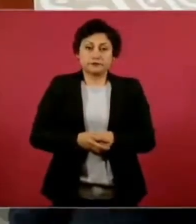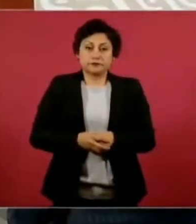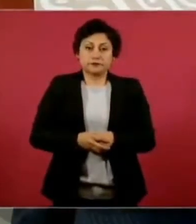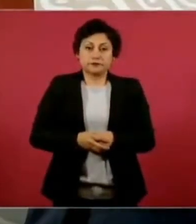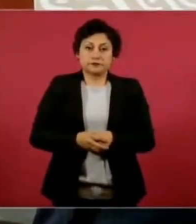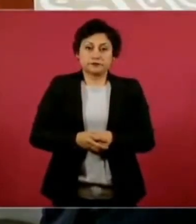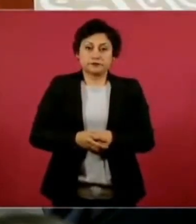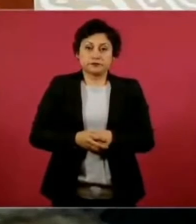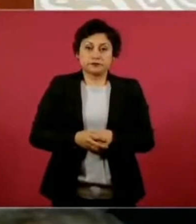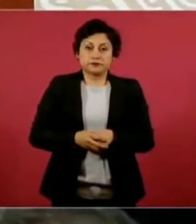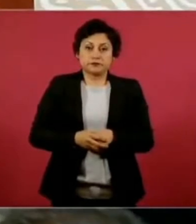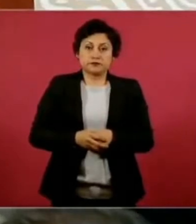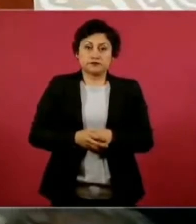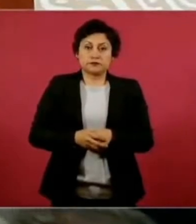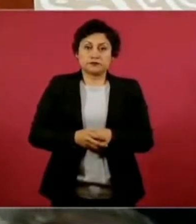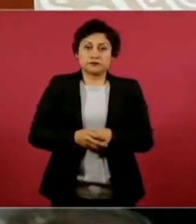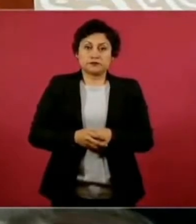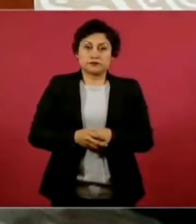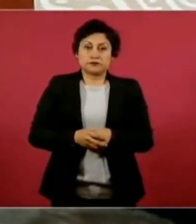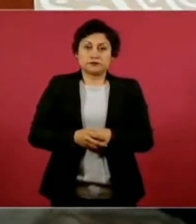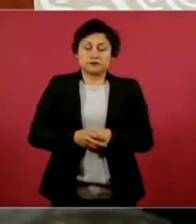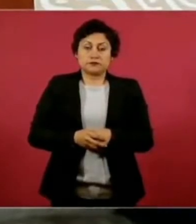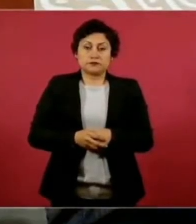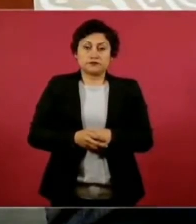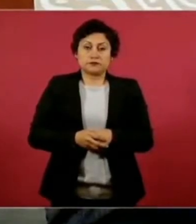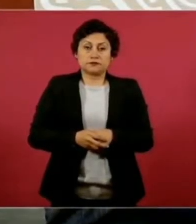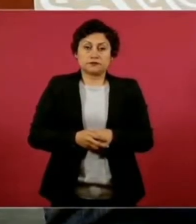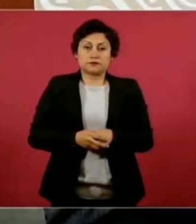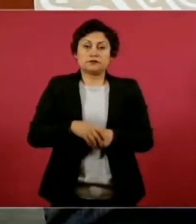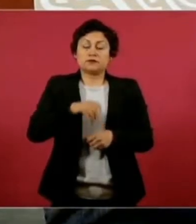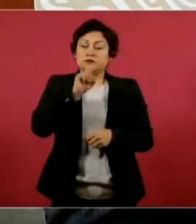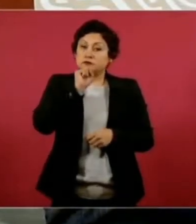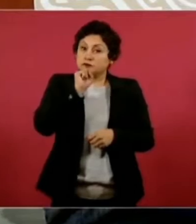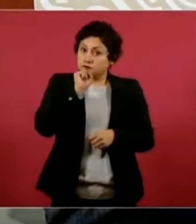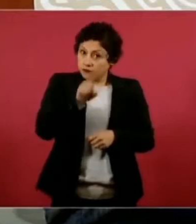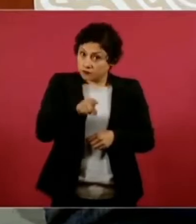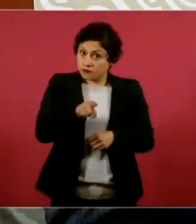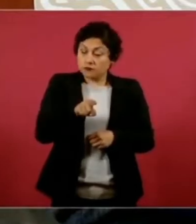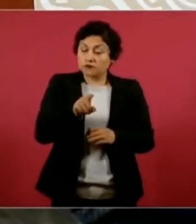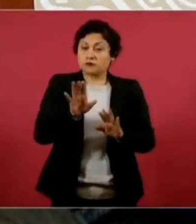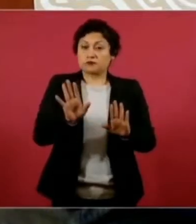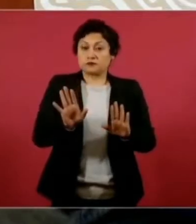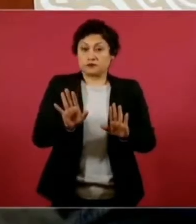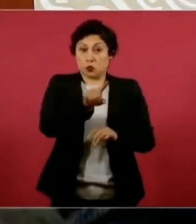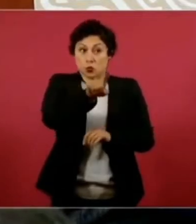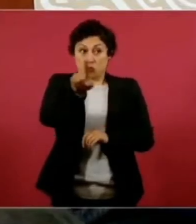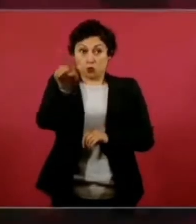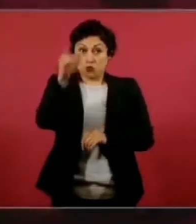también no olvidar que el ejército es pueblo